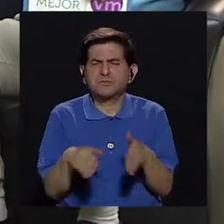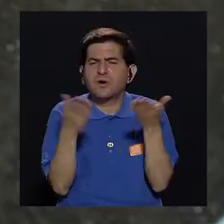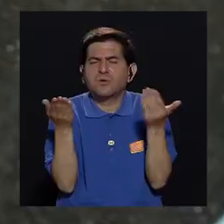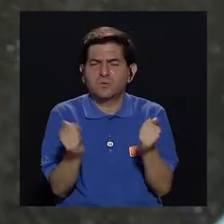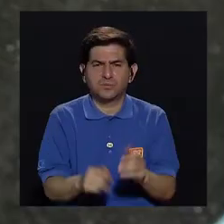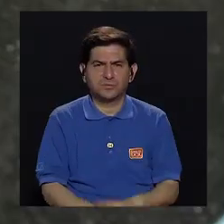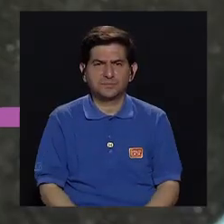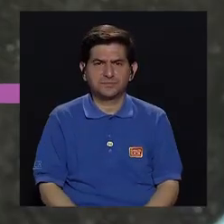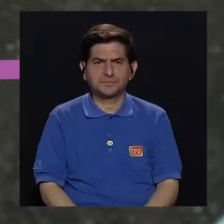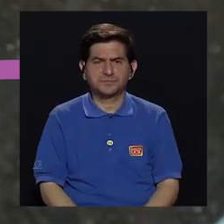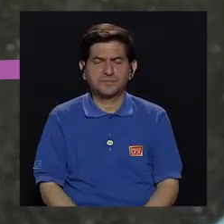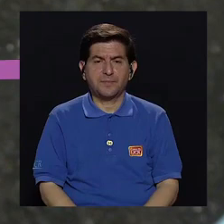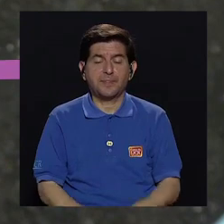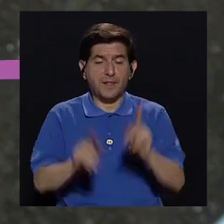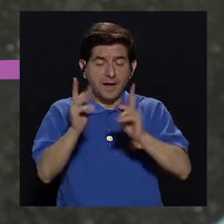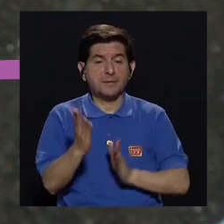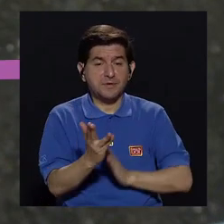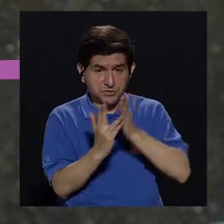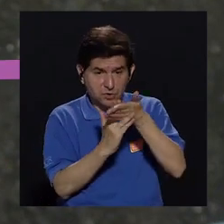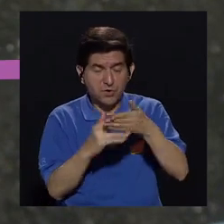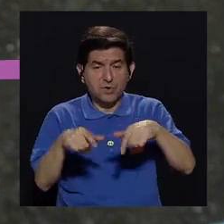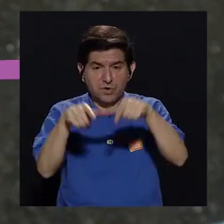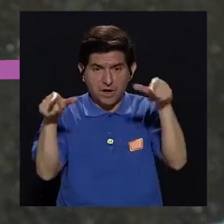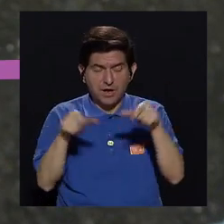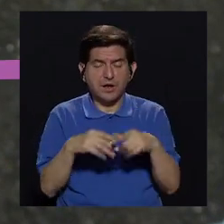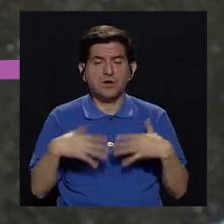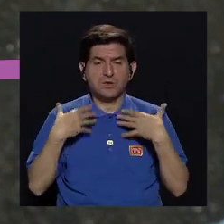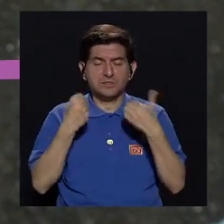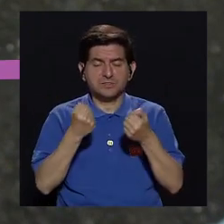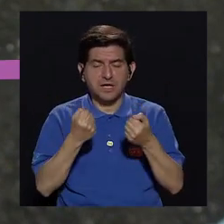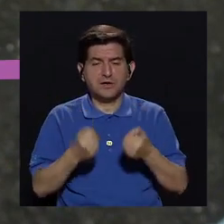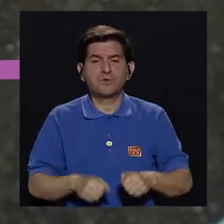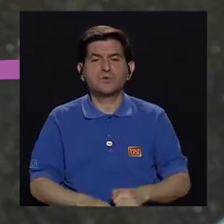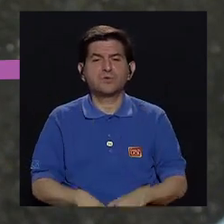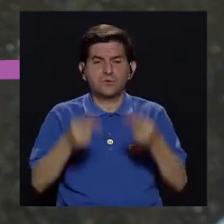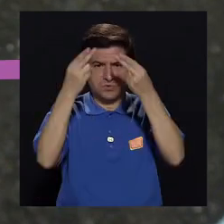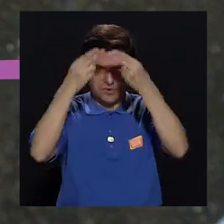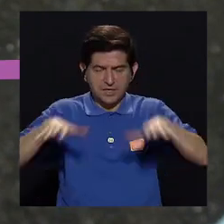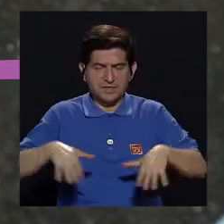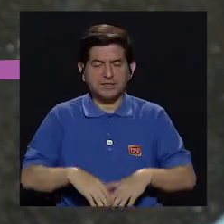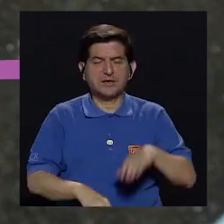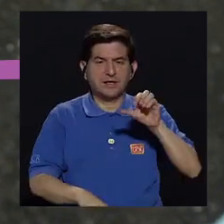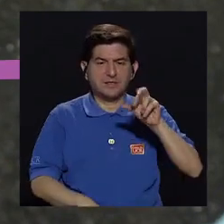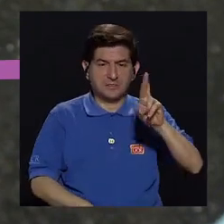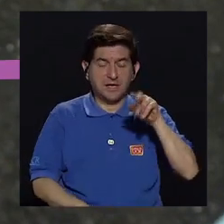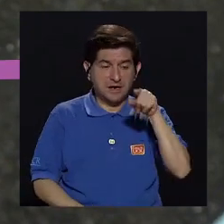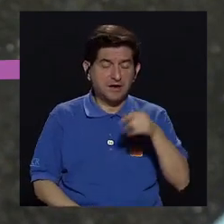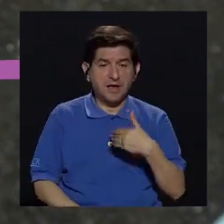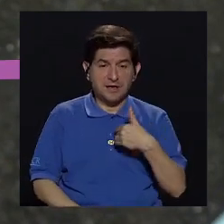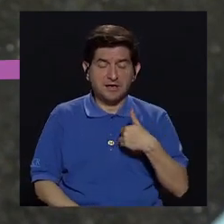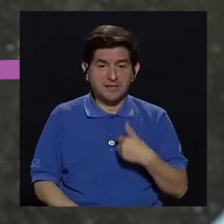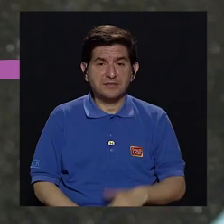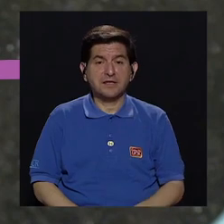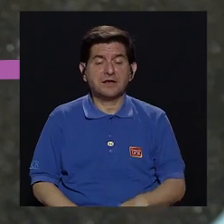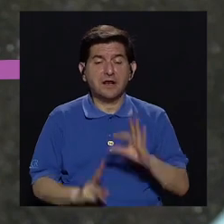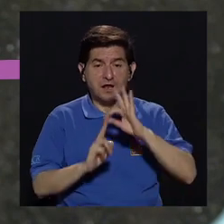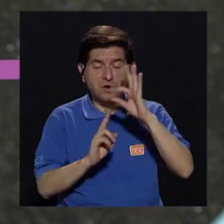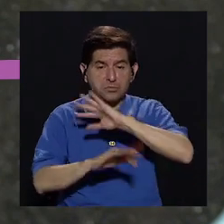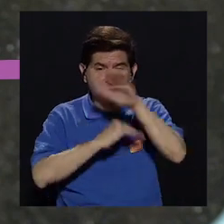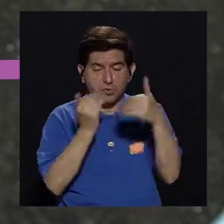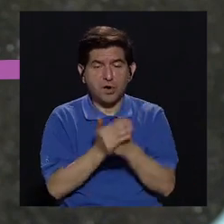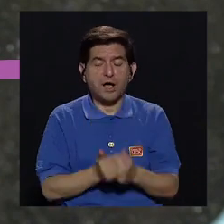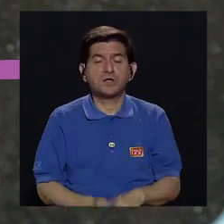esto? Sí, bueno, el ciudadano puede ingresar a la página saluddigital.cr y desde ahí va a tener acceso a todos los